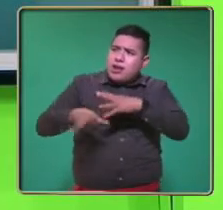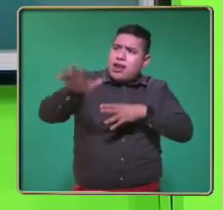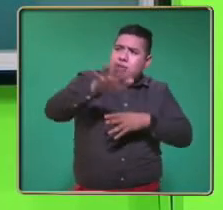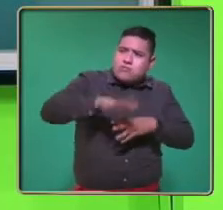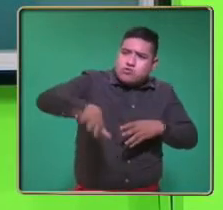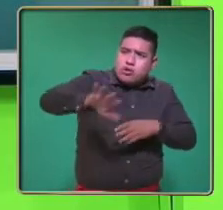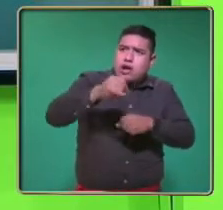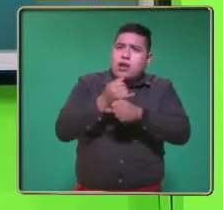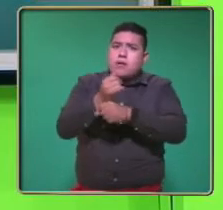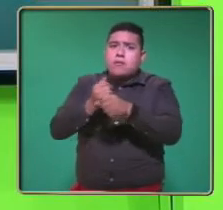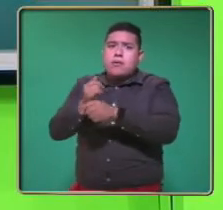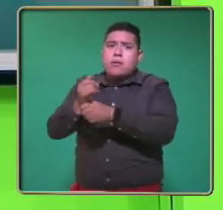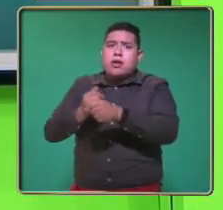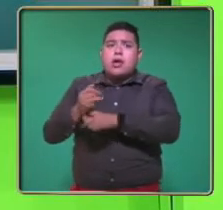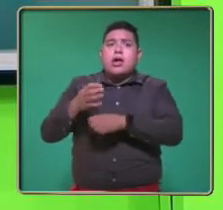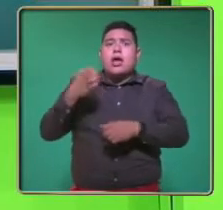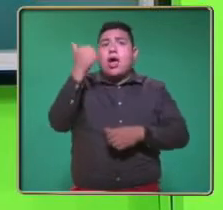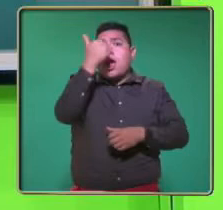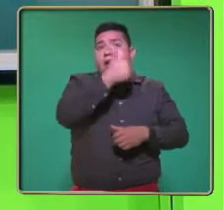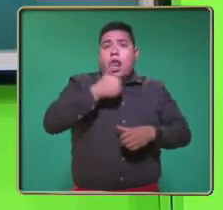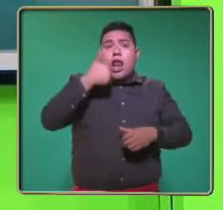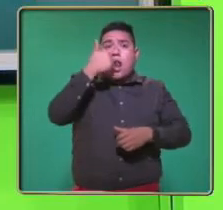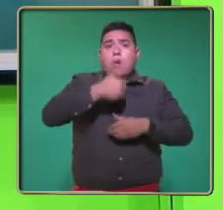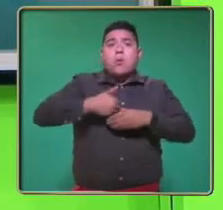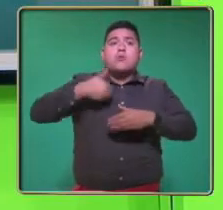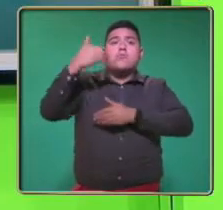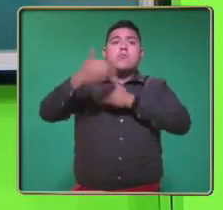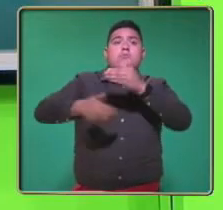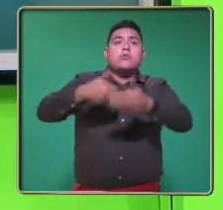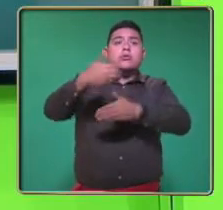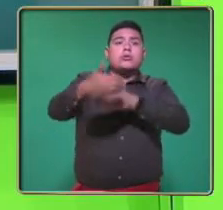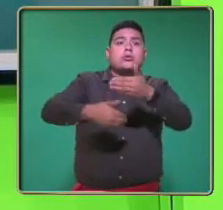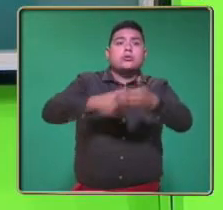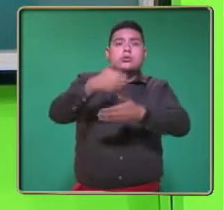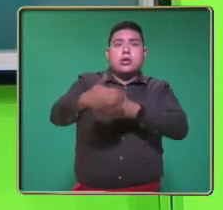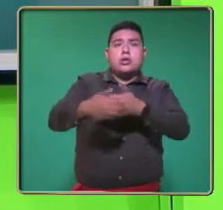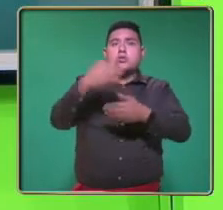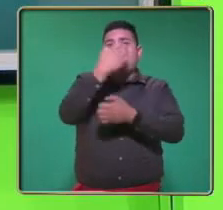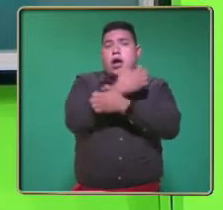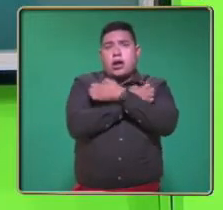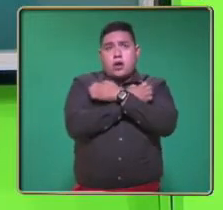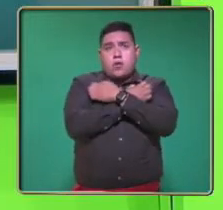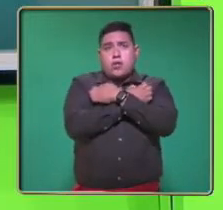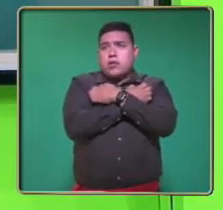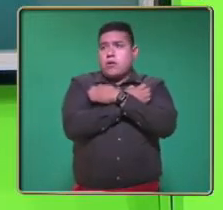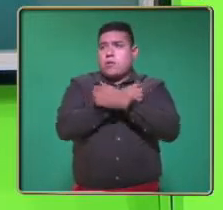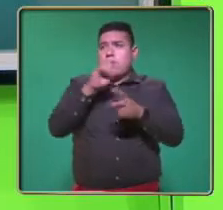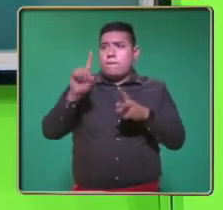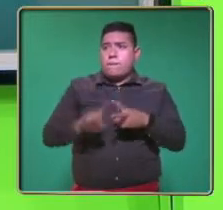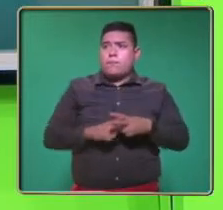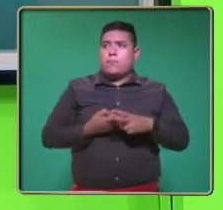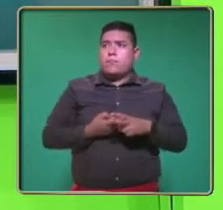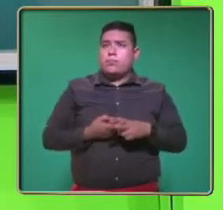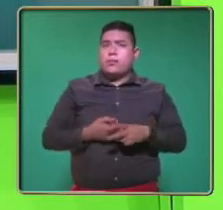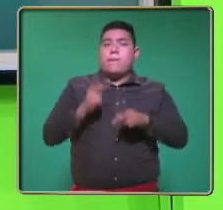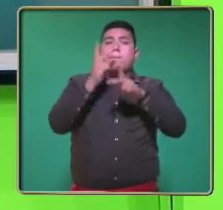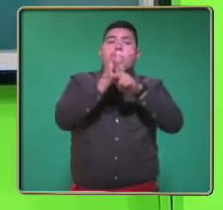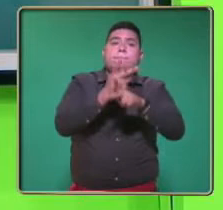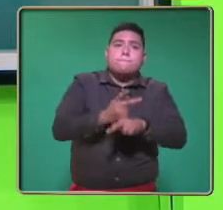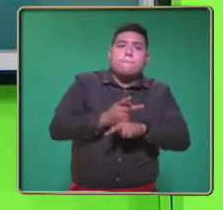estrategias para que el alumno vaya encaminando su proceso académico. Entonces, toma bien en cuenta, ser